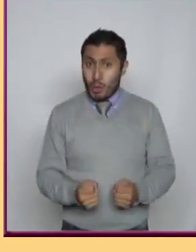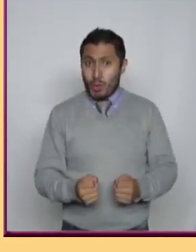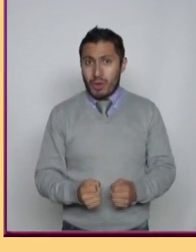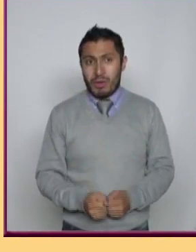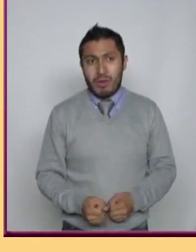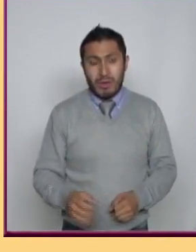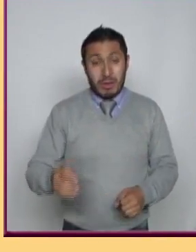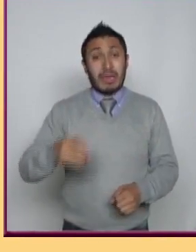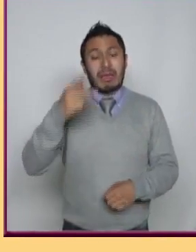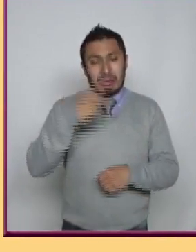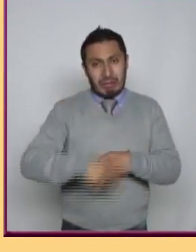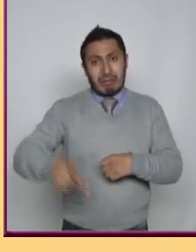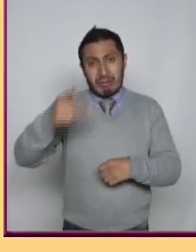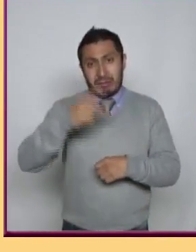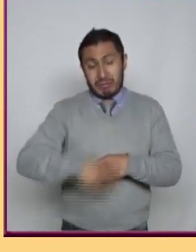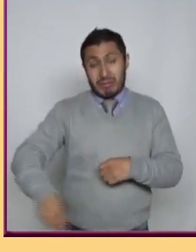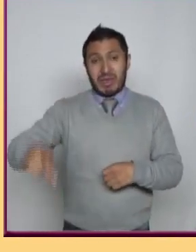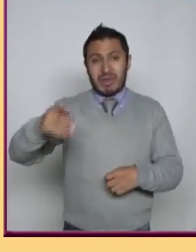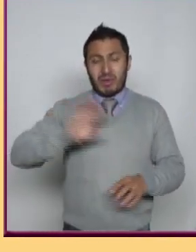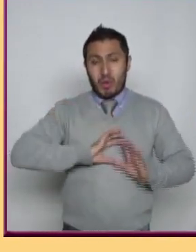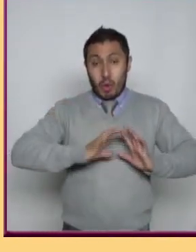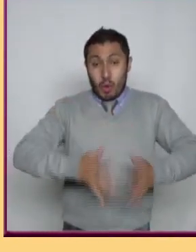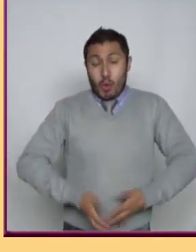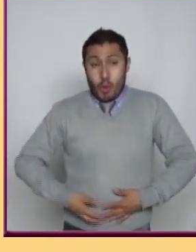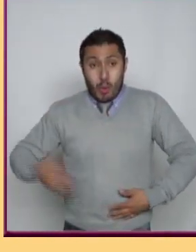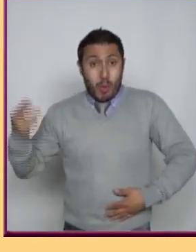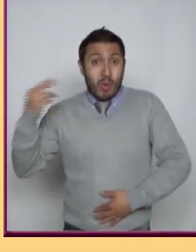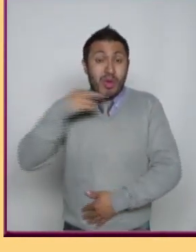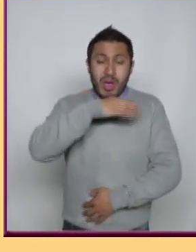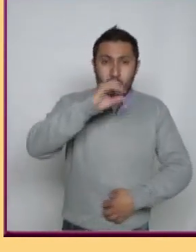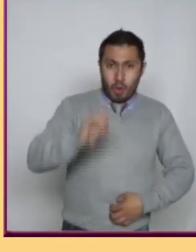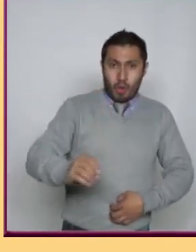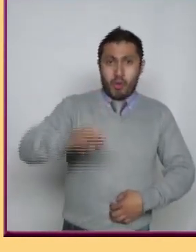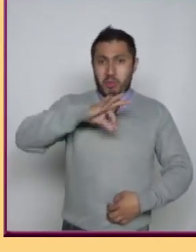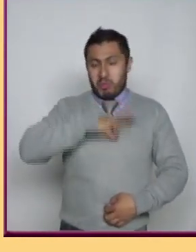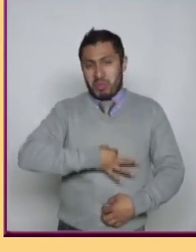y los riesgos de embarazo temprano o la posibilidad de adquirir alguna enfermedad de transmisión sexual.